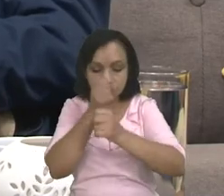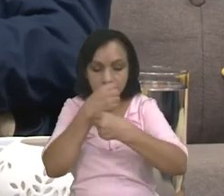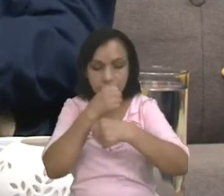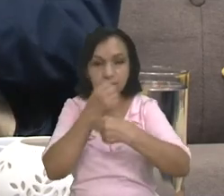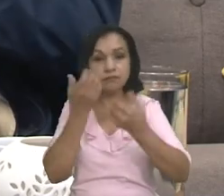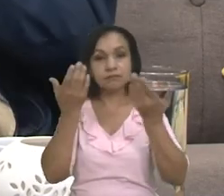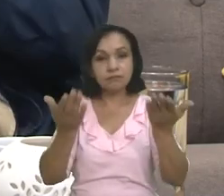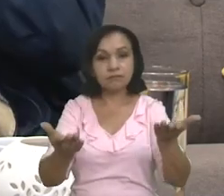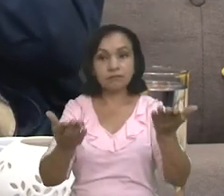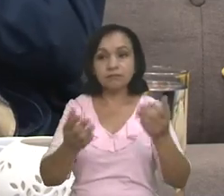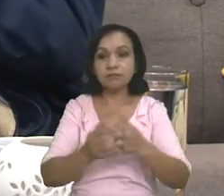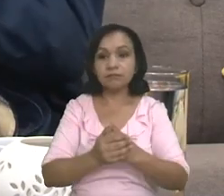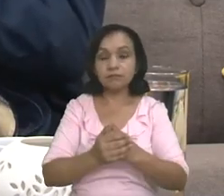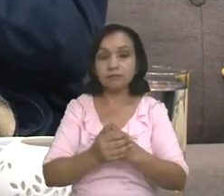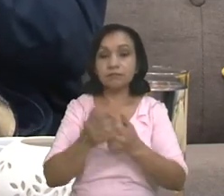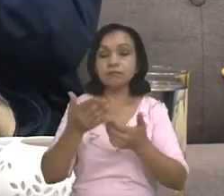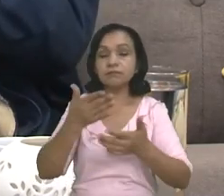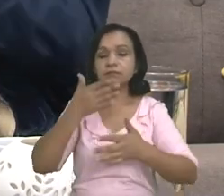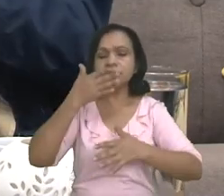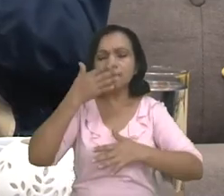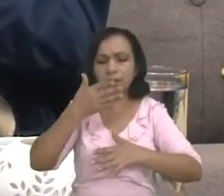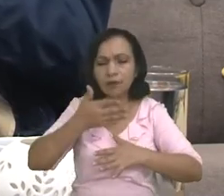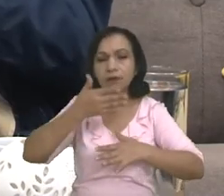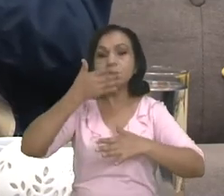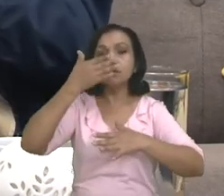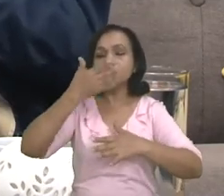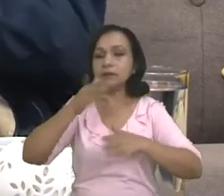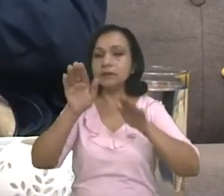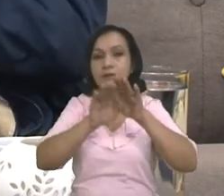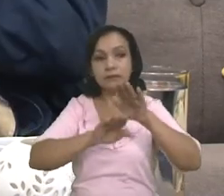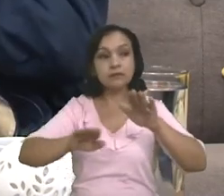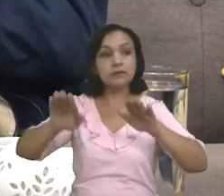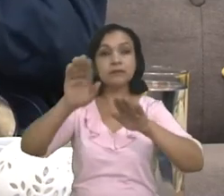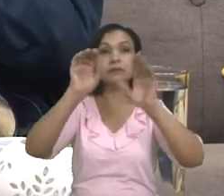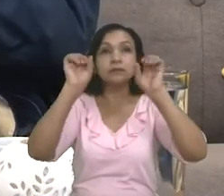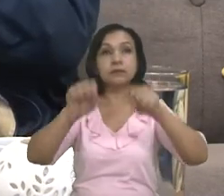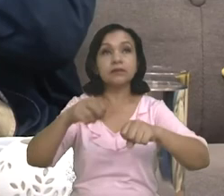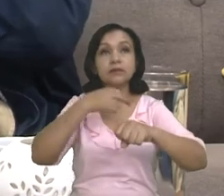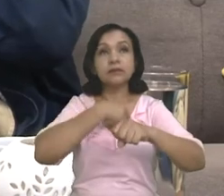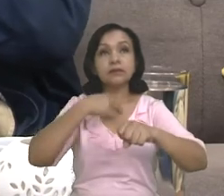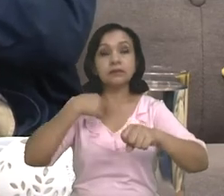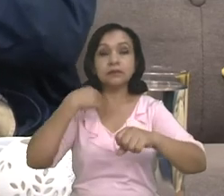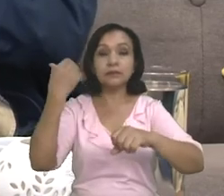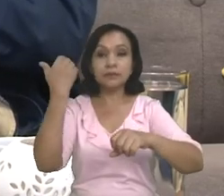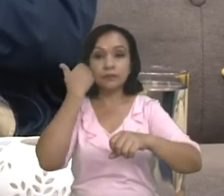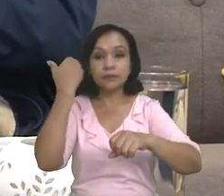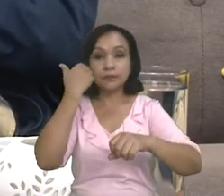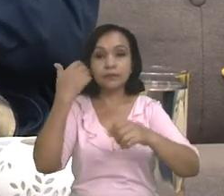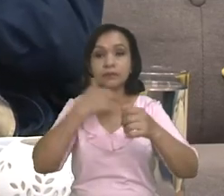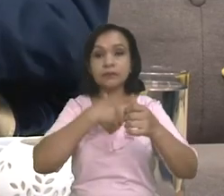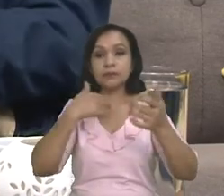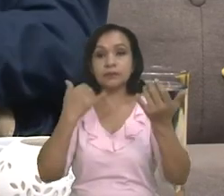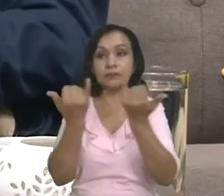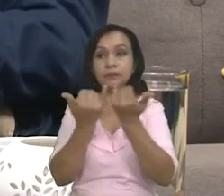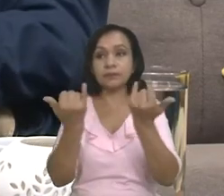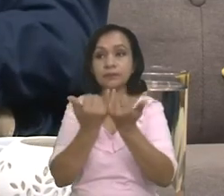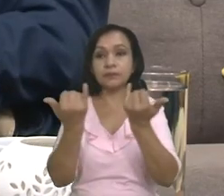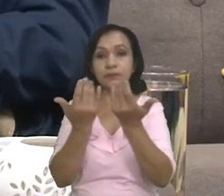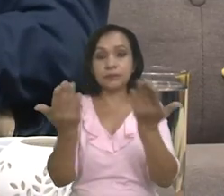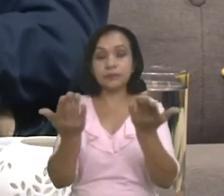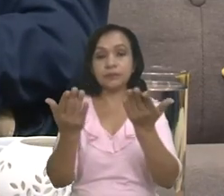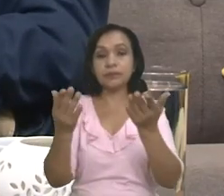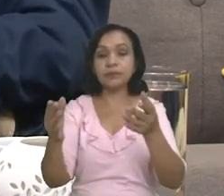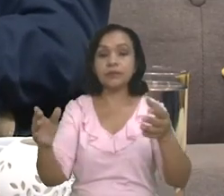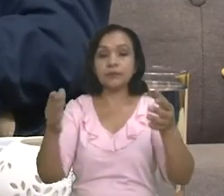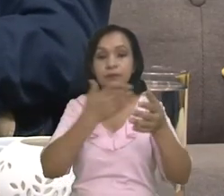si tiene dificultad respiratoria con mucha más razón fiebre dificultad respiratoria debe de acudir a la